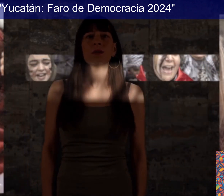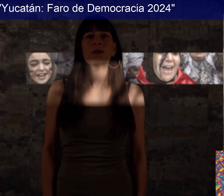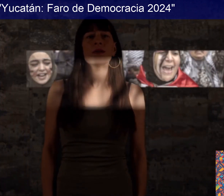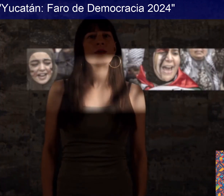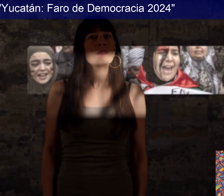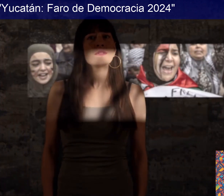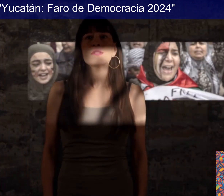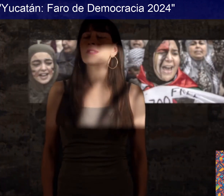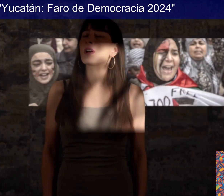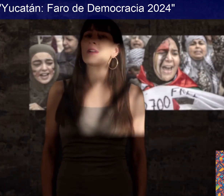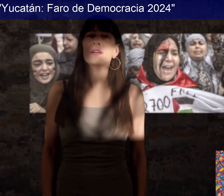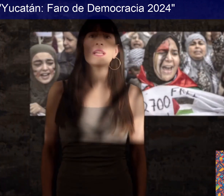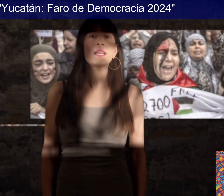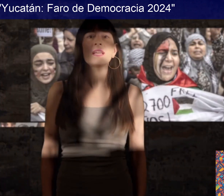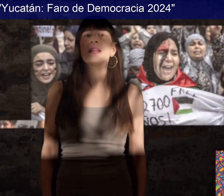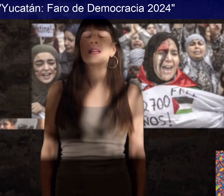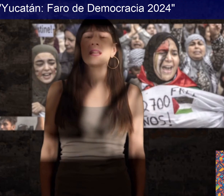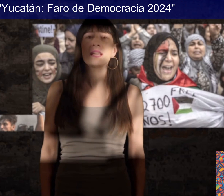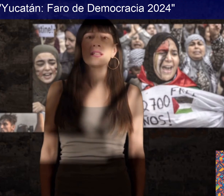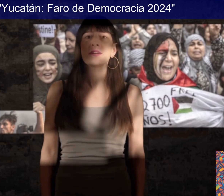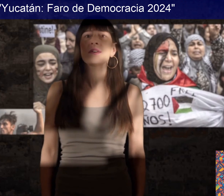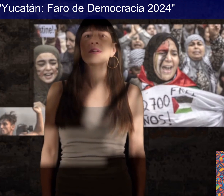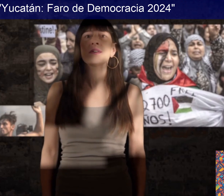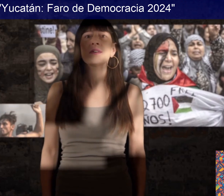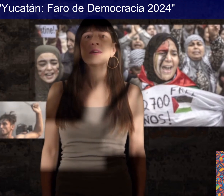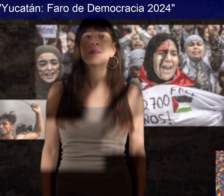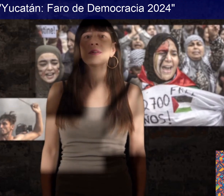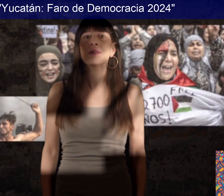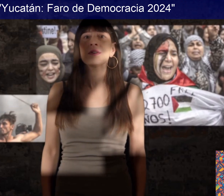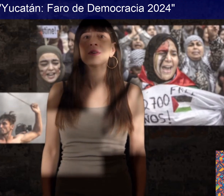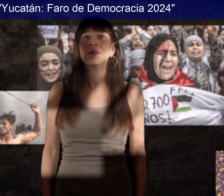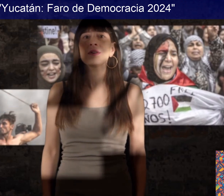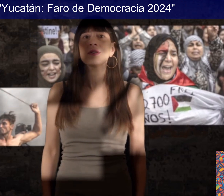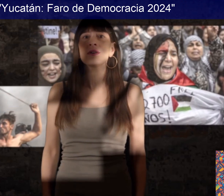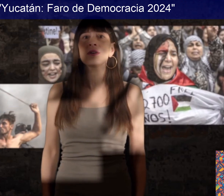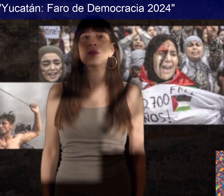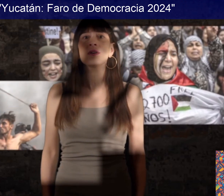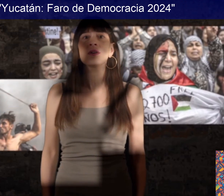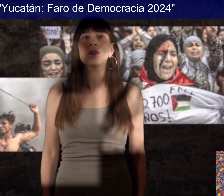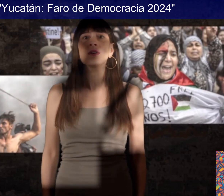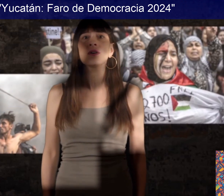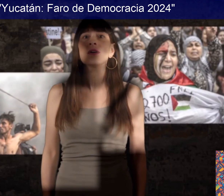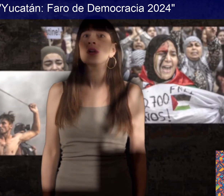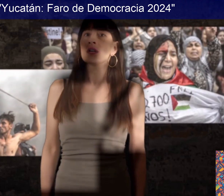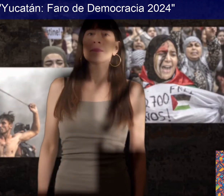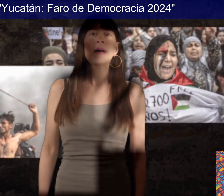efectivo, es posible superar cualquier desafío y construir un futuro prometedor para todos.